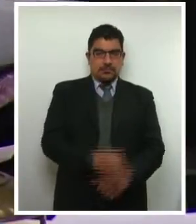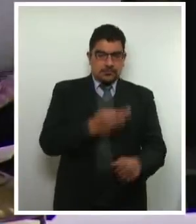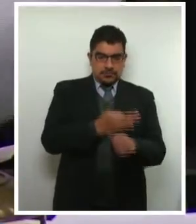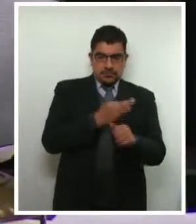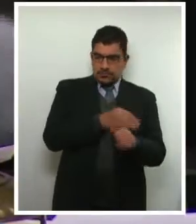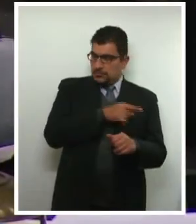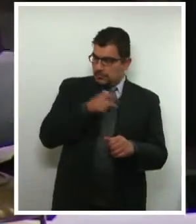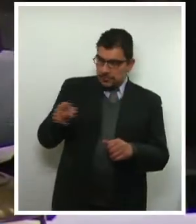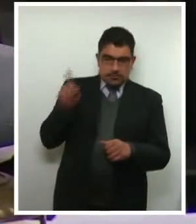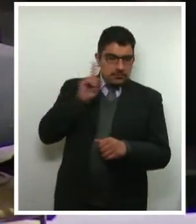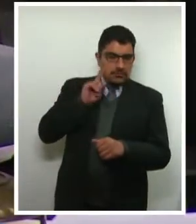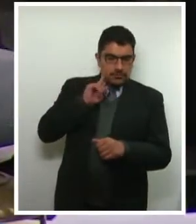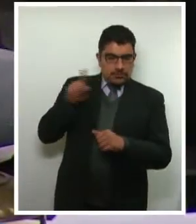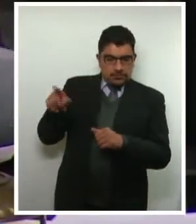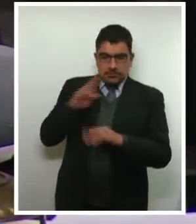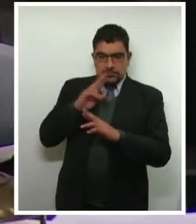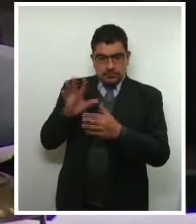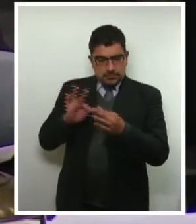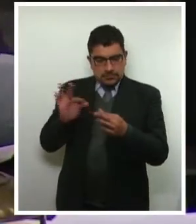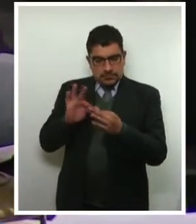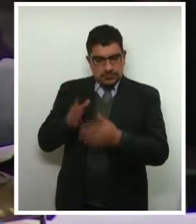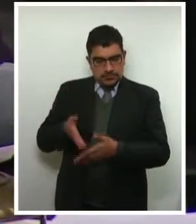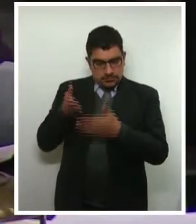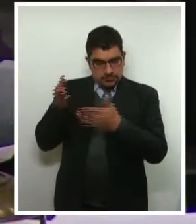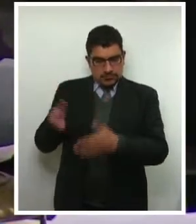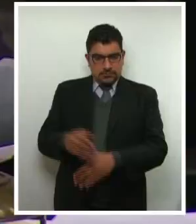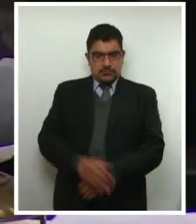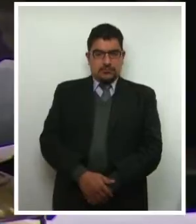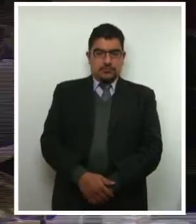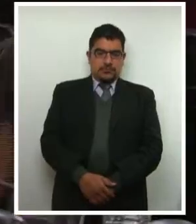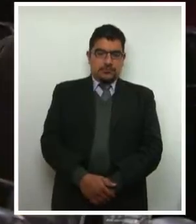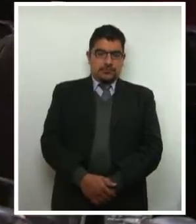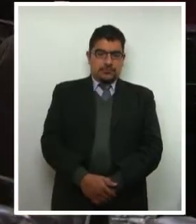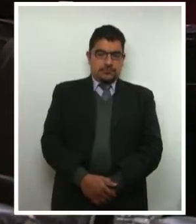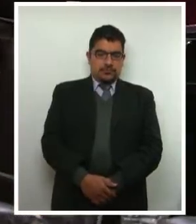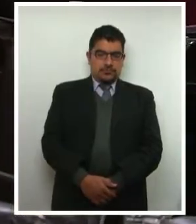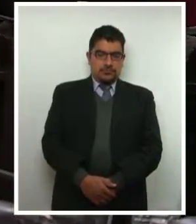está dándole respuesta a la diputada Clara Husitman.